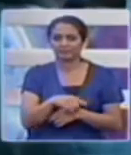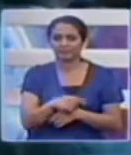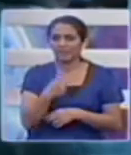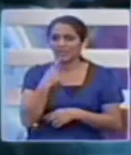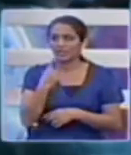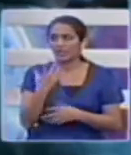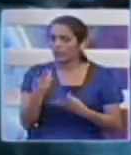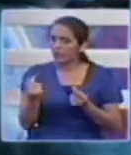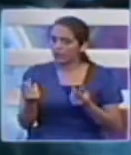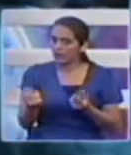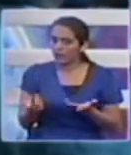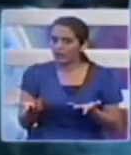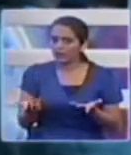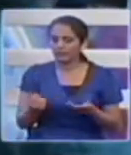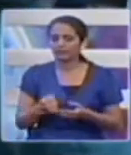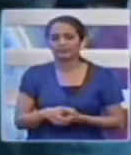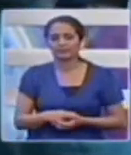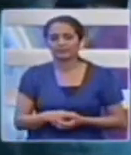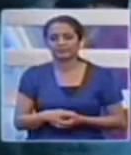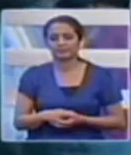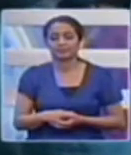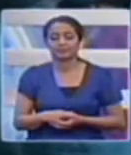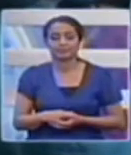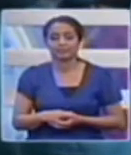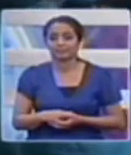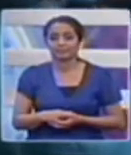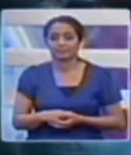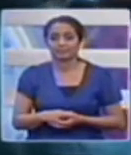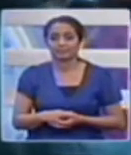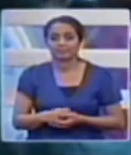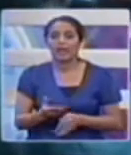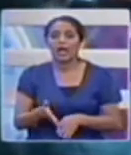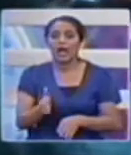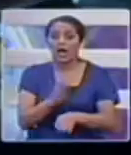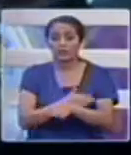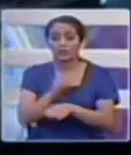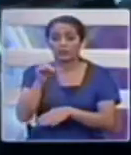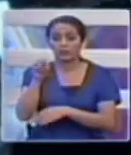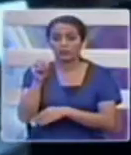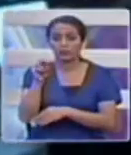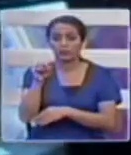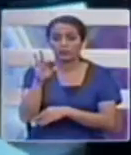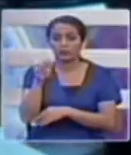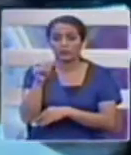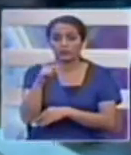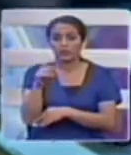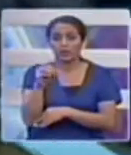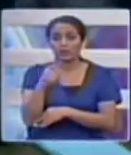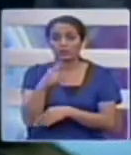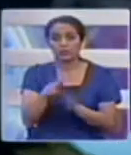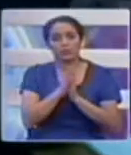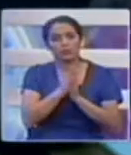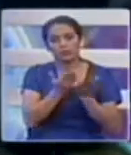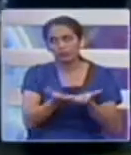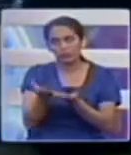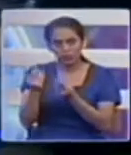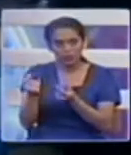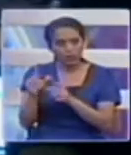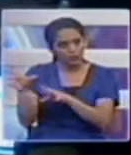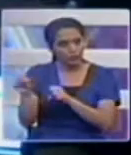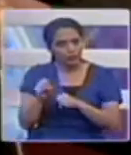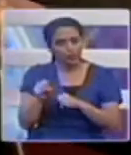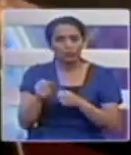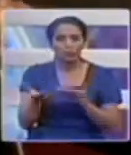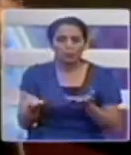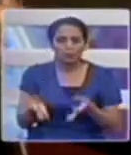agilidad. En la tienda oficialista respaldan que no se haya dado paso al pedido de Montaño, porque aquel no siguió el mecanismo de ley. Sin embargo,